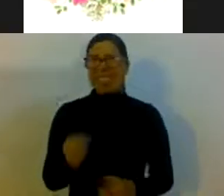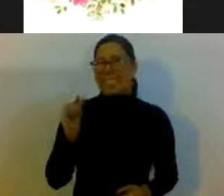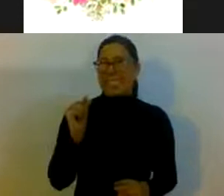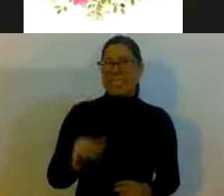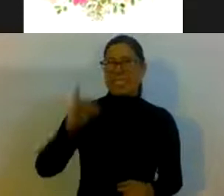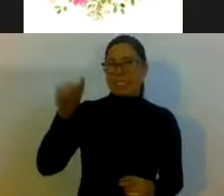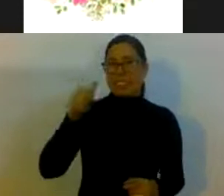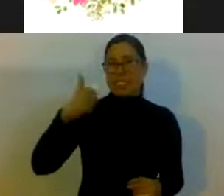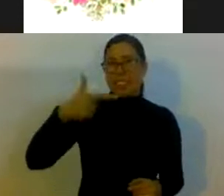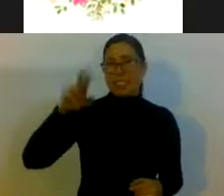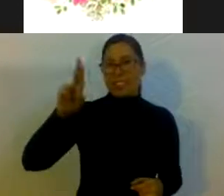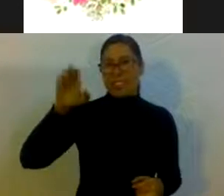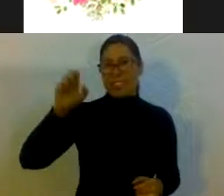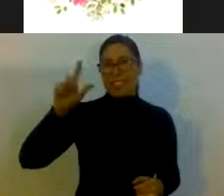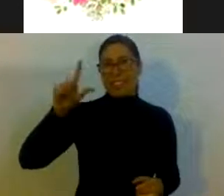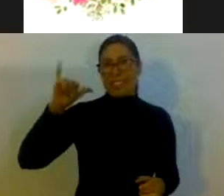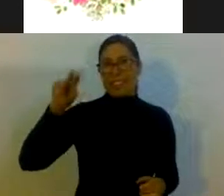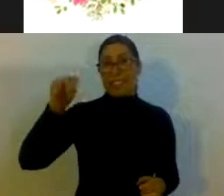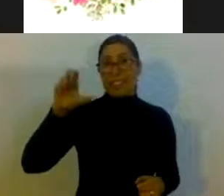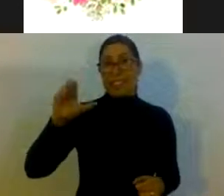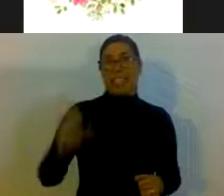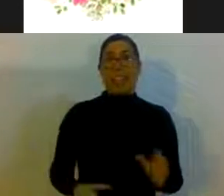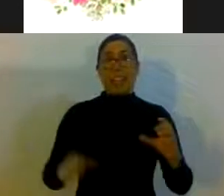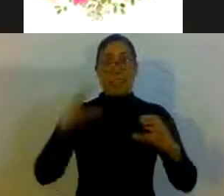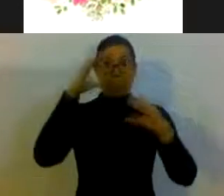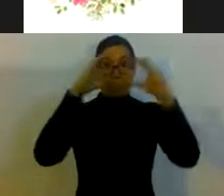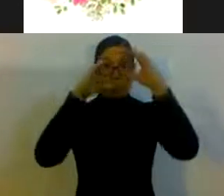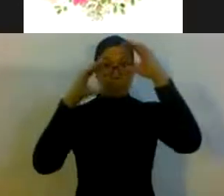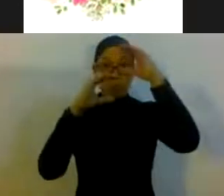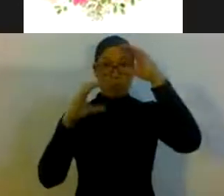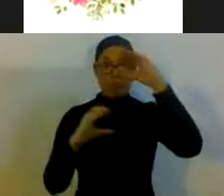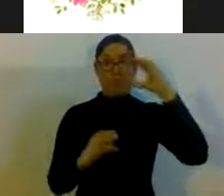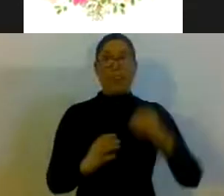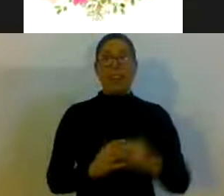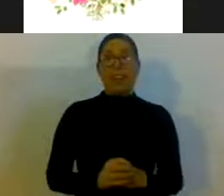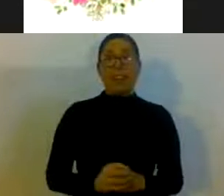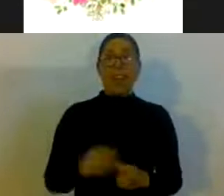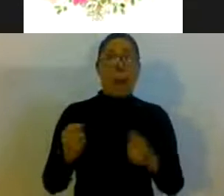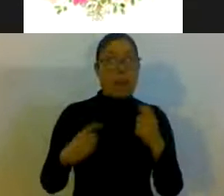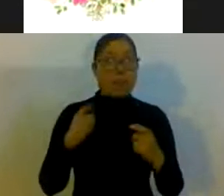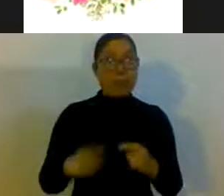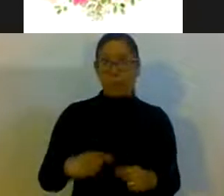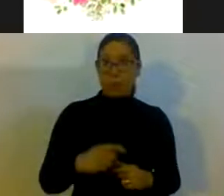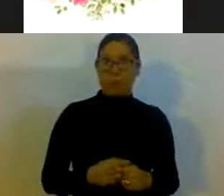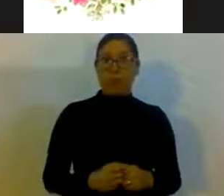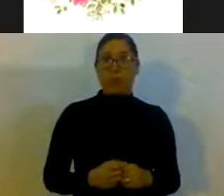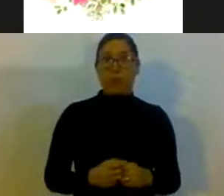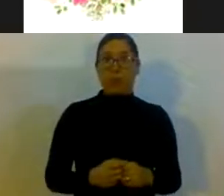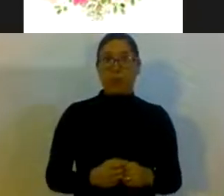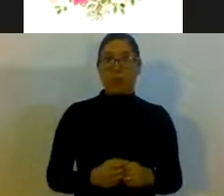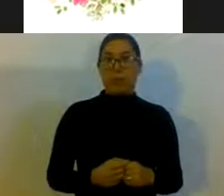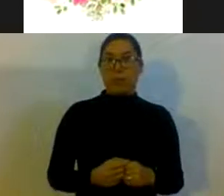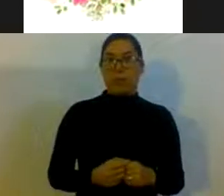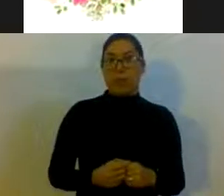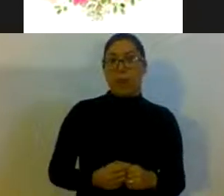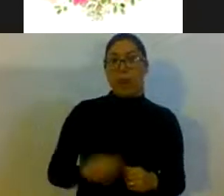gustas, te las leo. Sí, muchas gracias. Sí, Osbelia nos dice que le gustó la claridad del cuento.